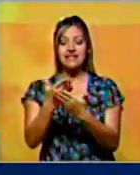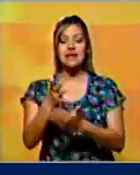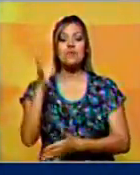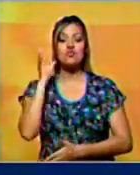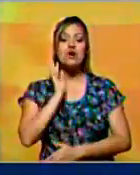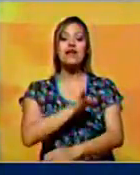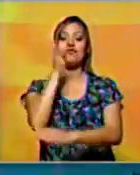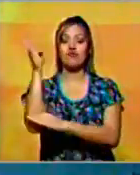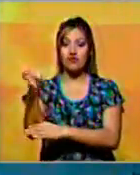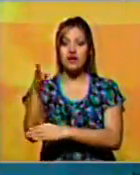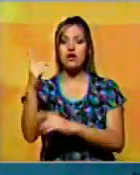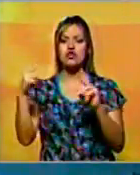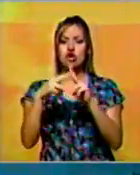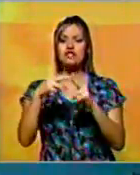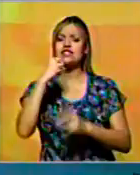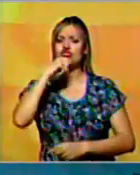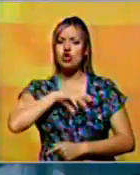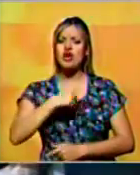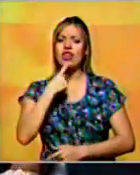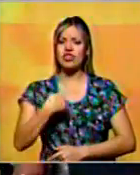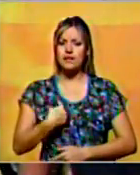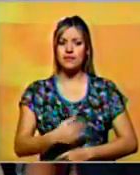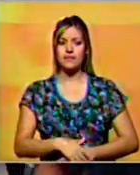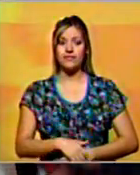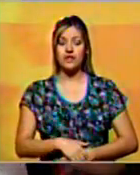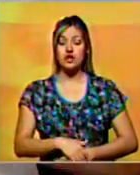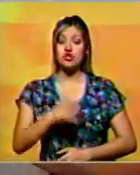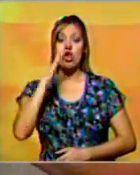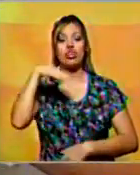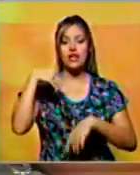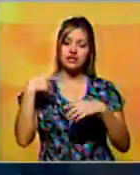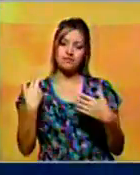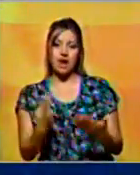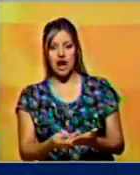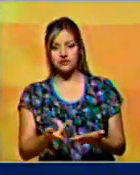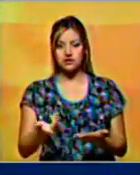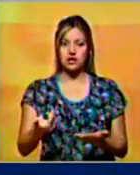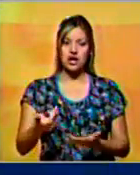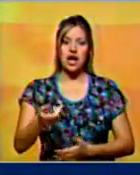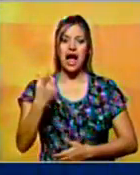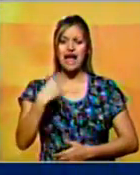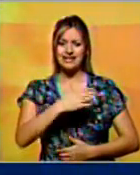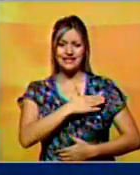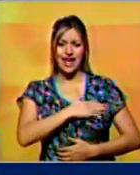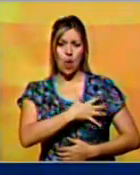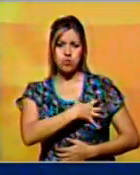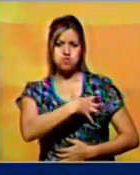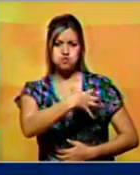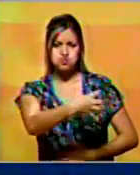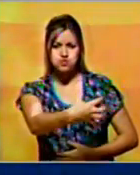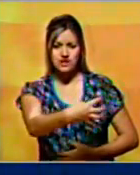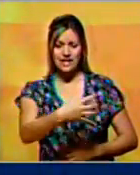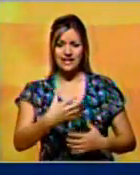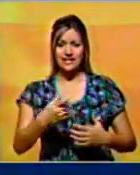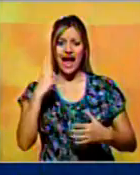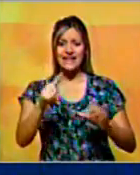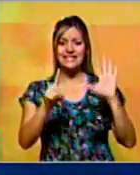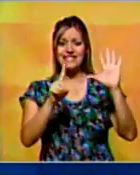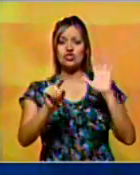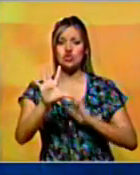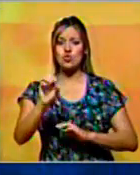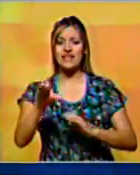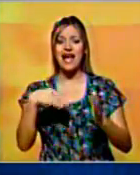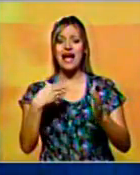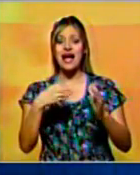María Presilla, conocimos su historia. Me desmayaba, me descompensaba, el seno me creció de una manera de